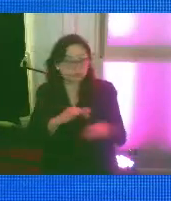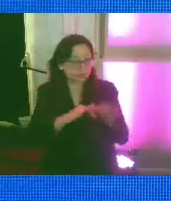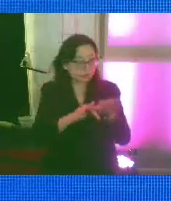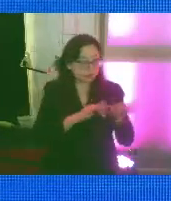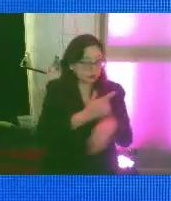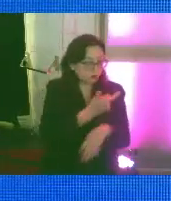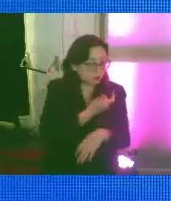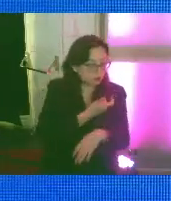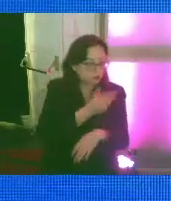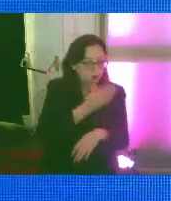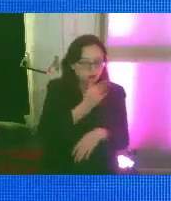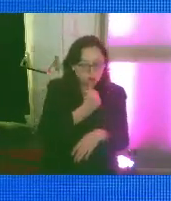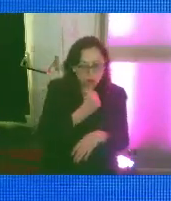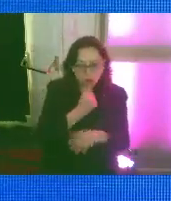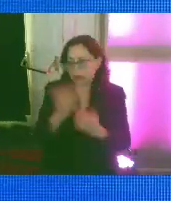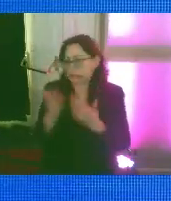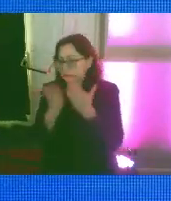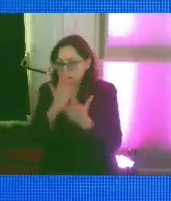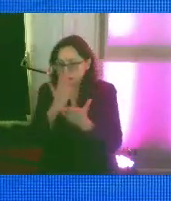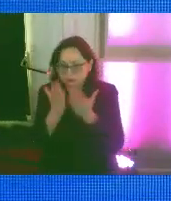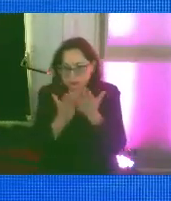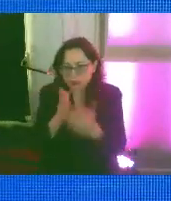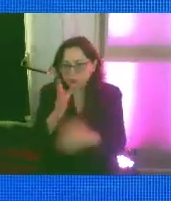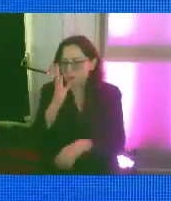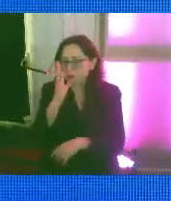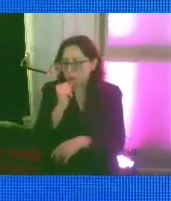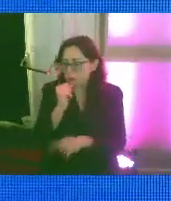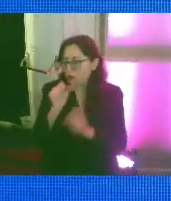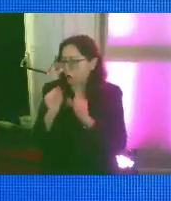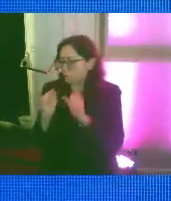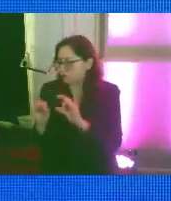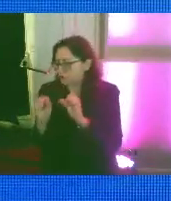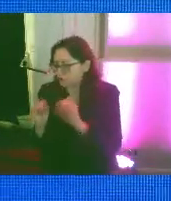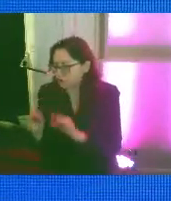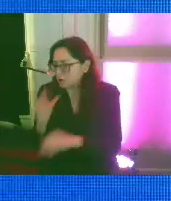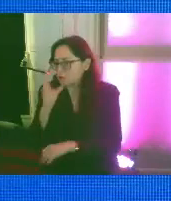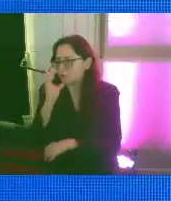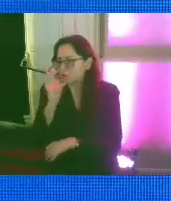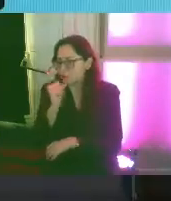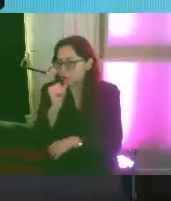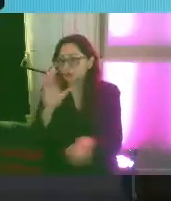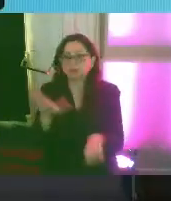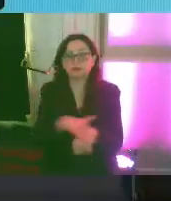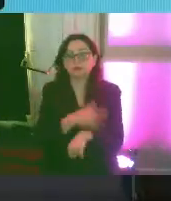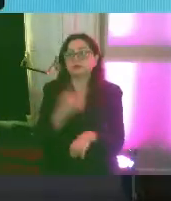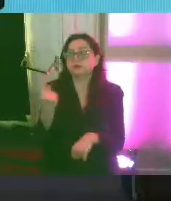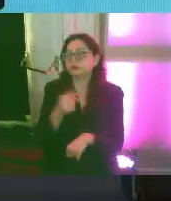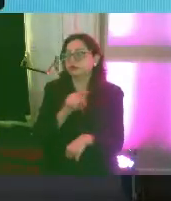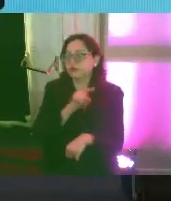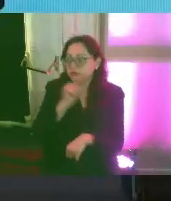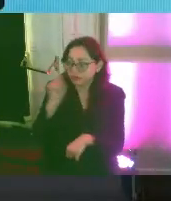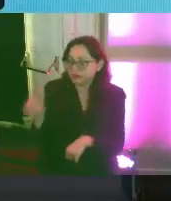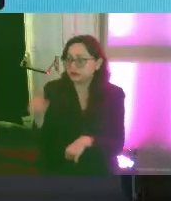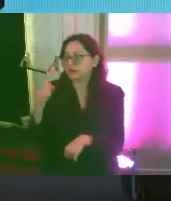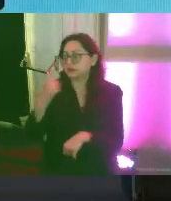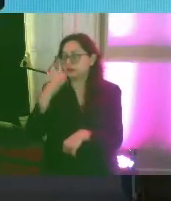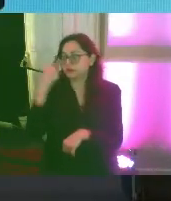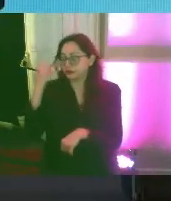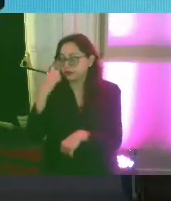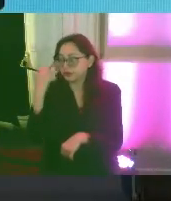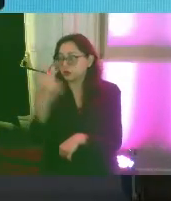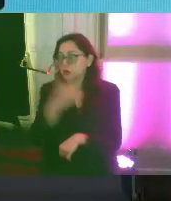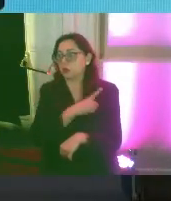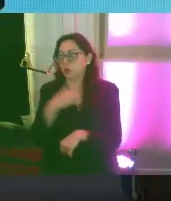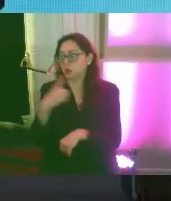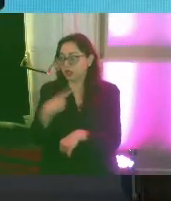crecer en su oficina porque salen del trabajo y tienen que ir corriendo a buscar a los chicos a la escuela, entonces no se pueden quedar en el networking